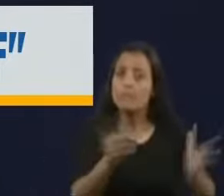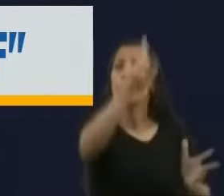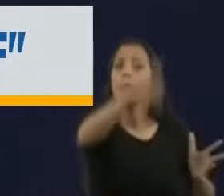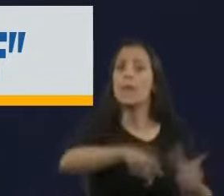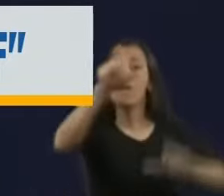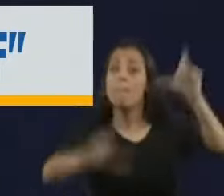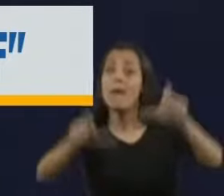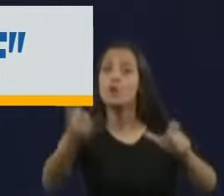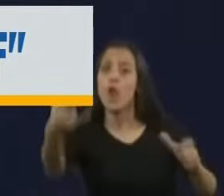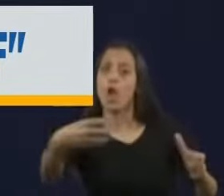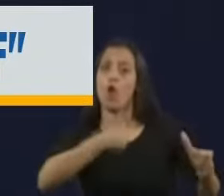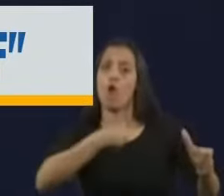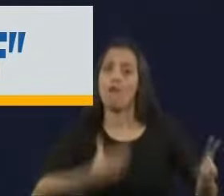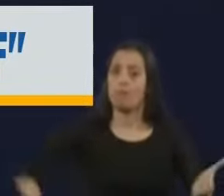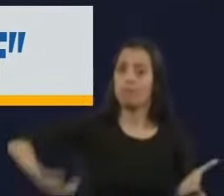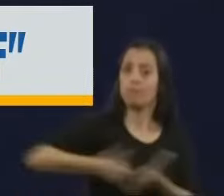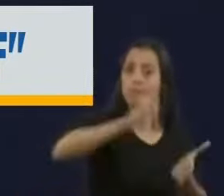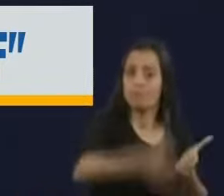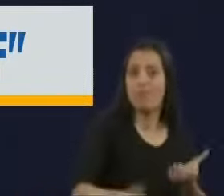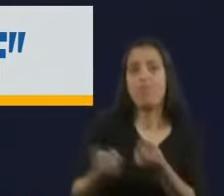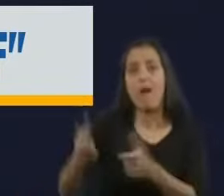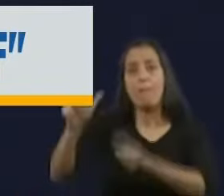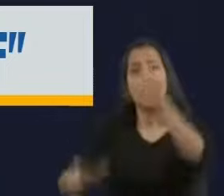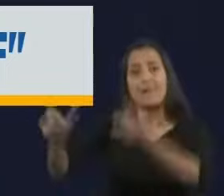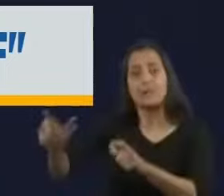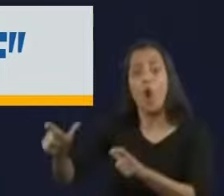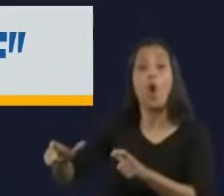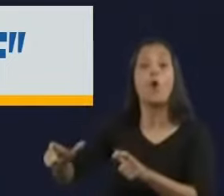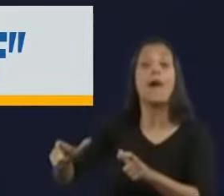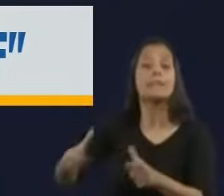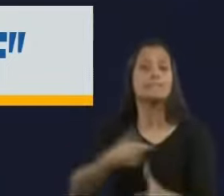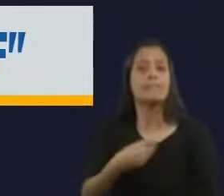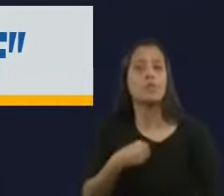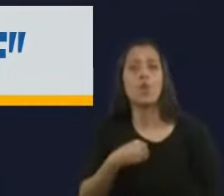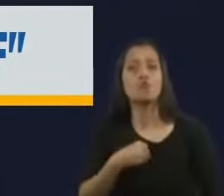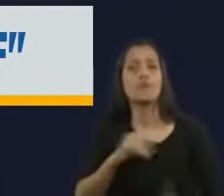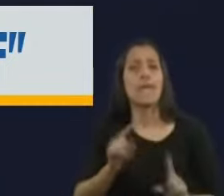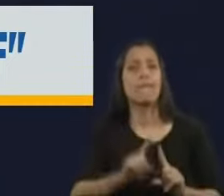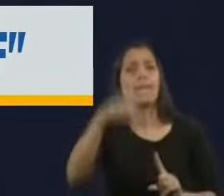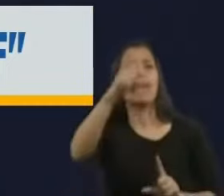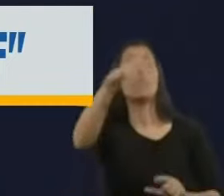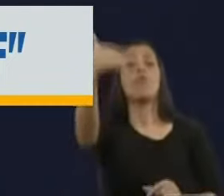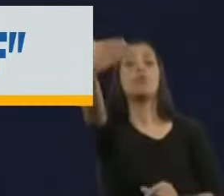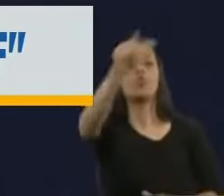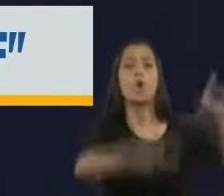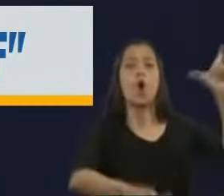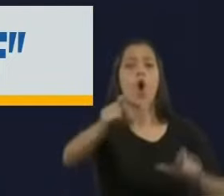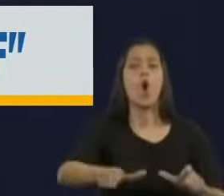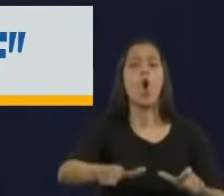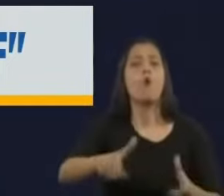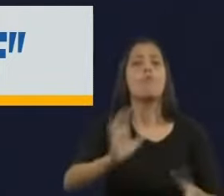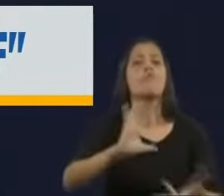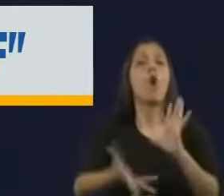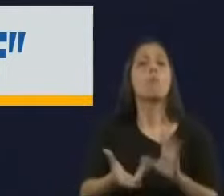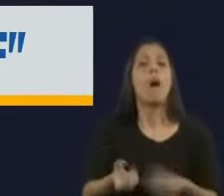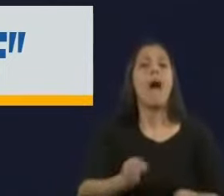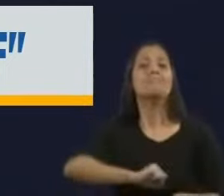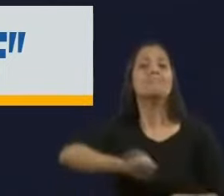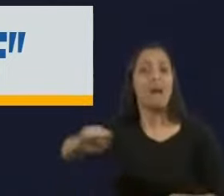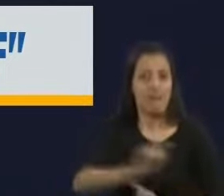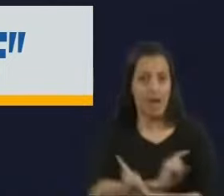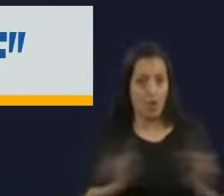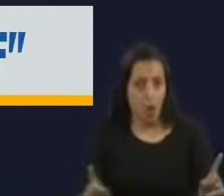o generar cierta seguridad para que el inversor no sienta que un político en el futuro lo va a estafar. Así que,